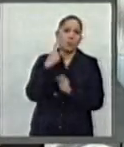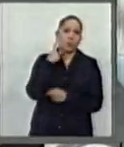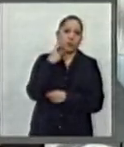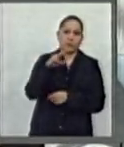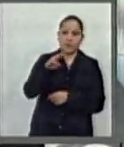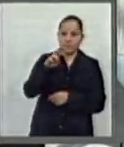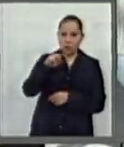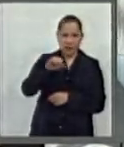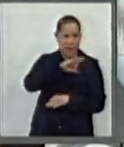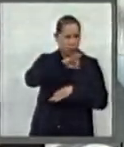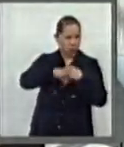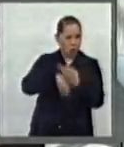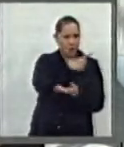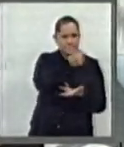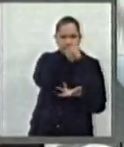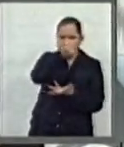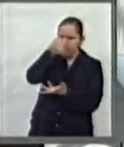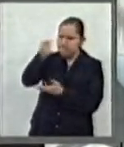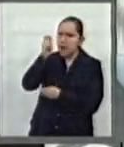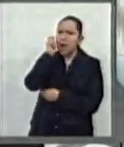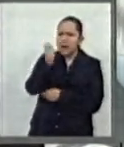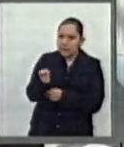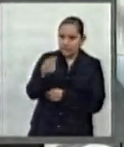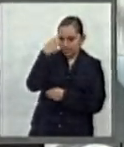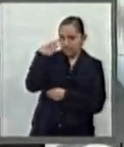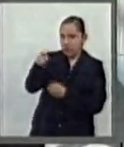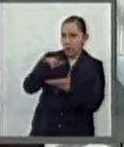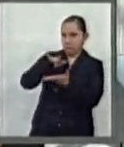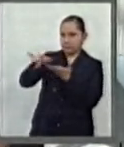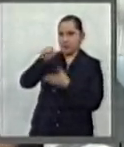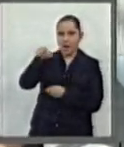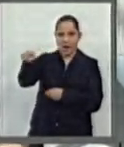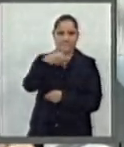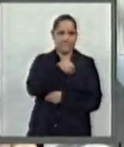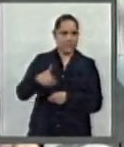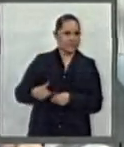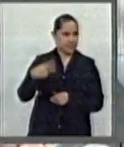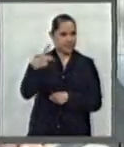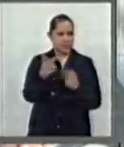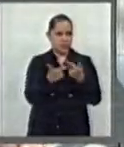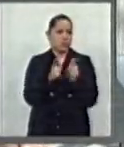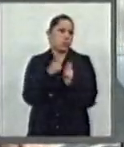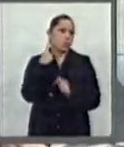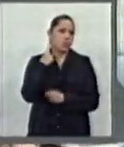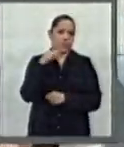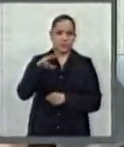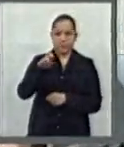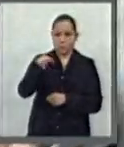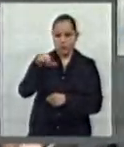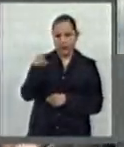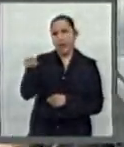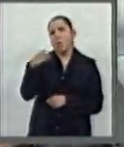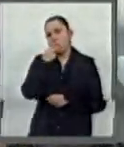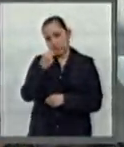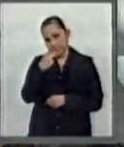presidente nacional de ese partido, Andrés Manuel López Obrador. Es cuanto,